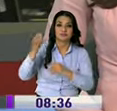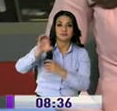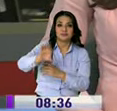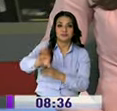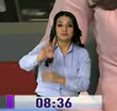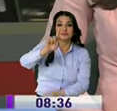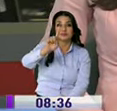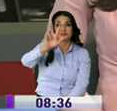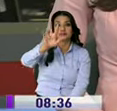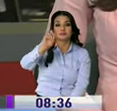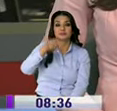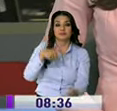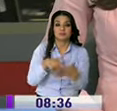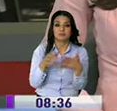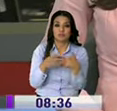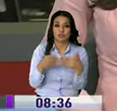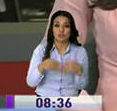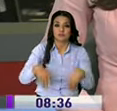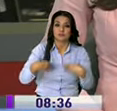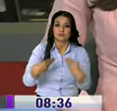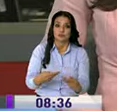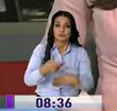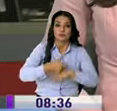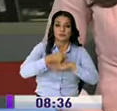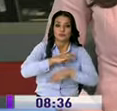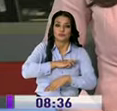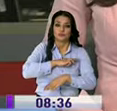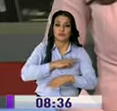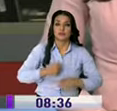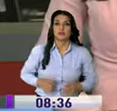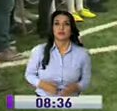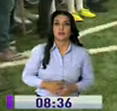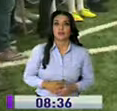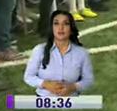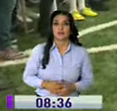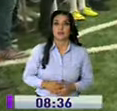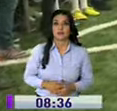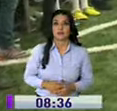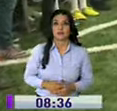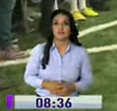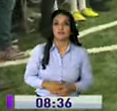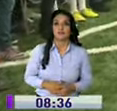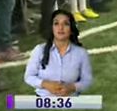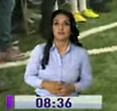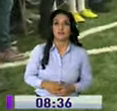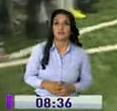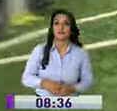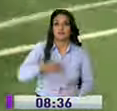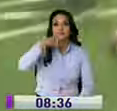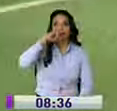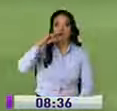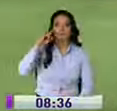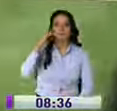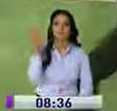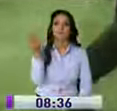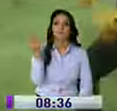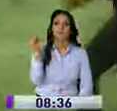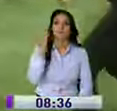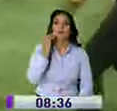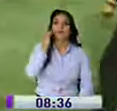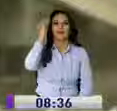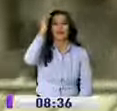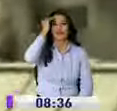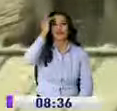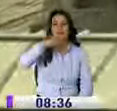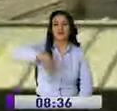de $130.000 y fue entregada por las autoridades municipales. En presencia de niños, jóvenes y adultos que forman parte